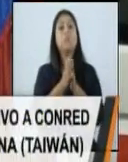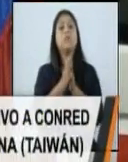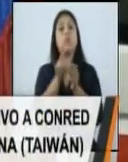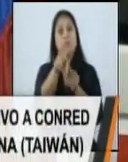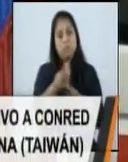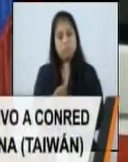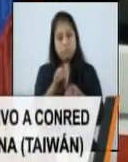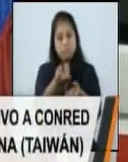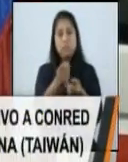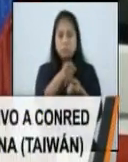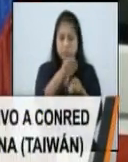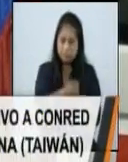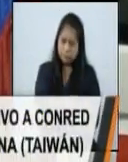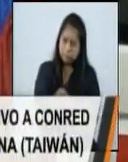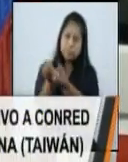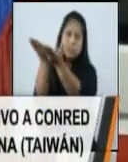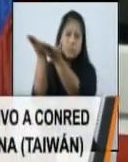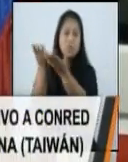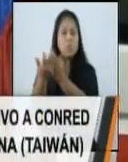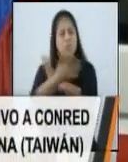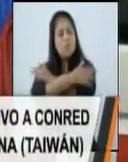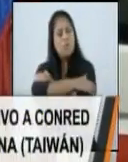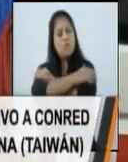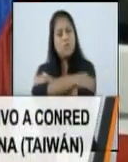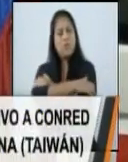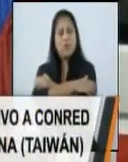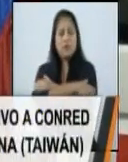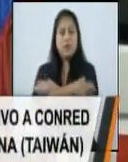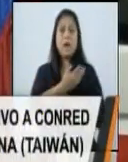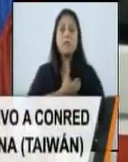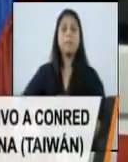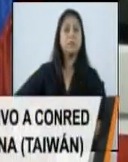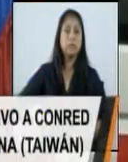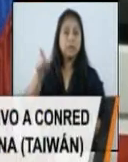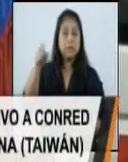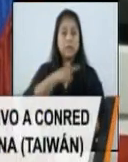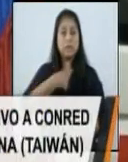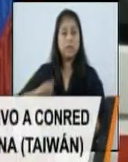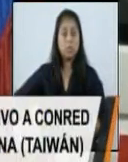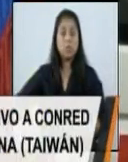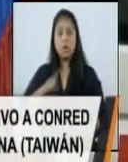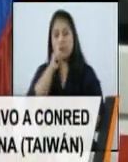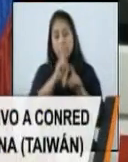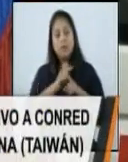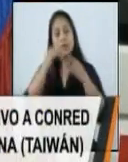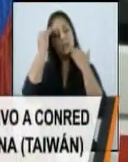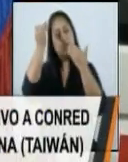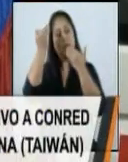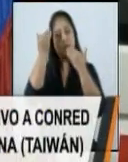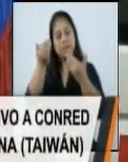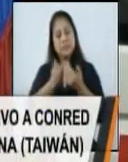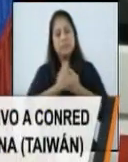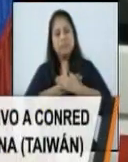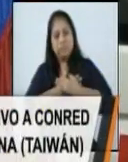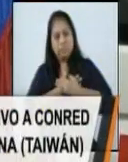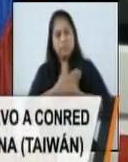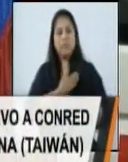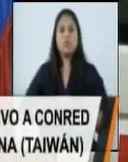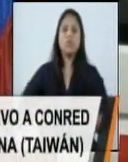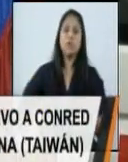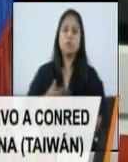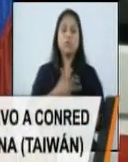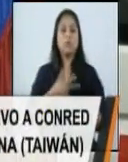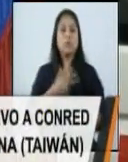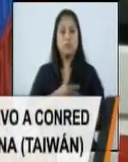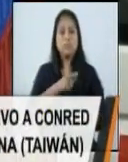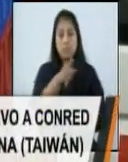señora presidenta Tsai un fuerte abrazo, el agradecimiento eterno del gobierno y del pueblo de Guatemala